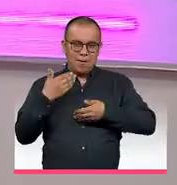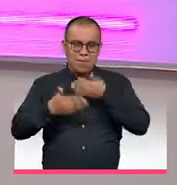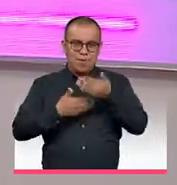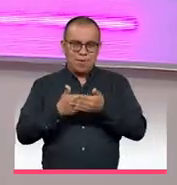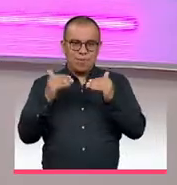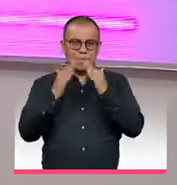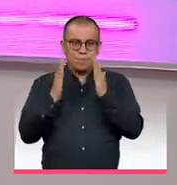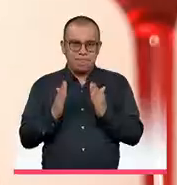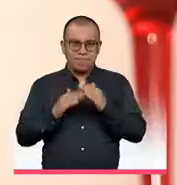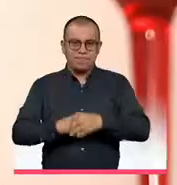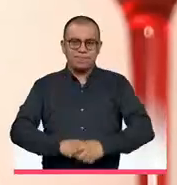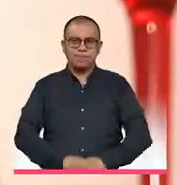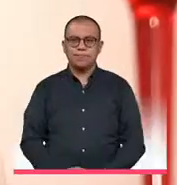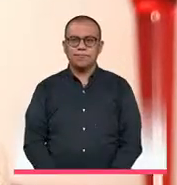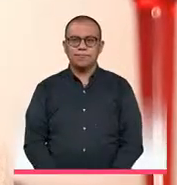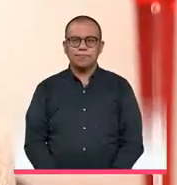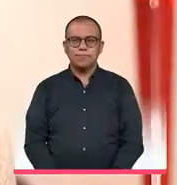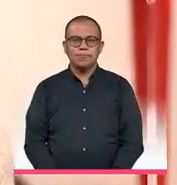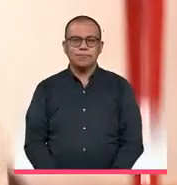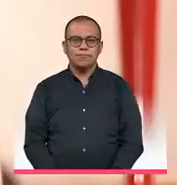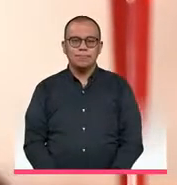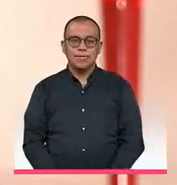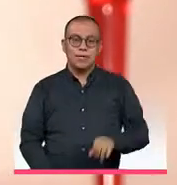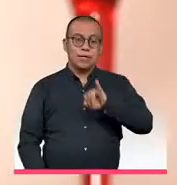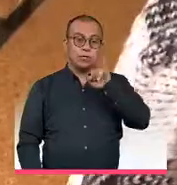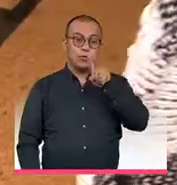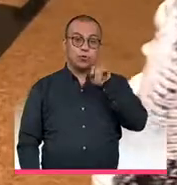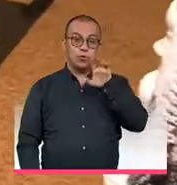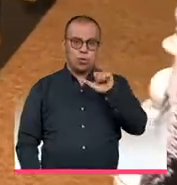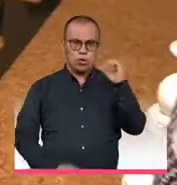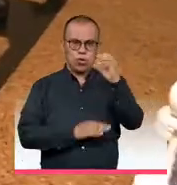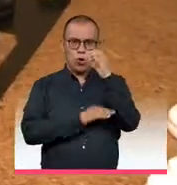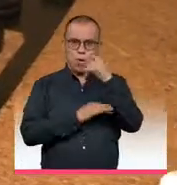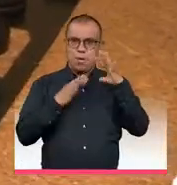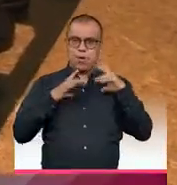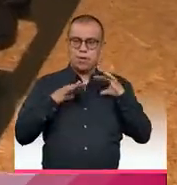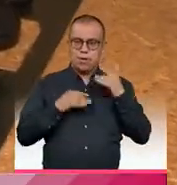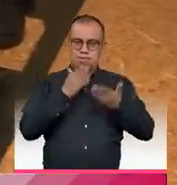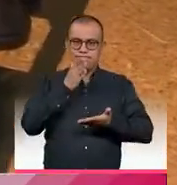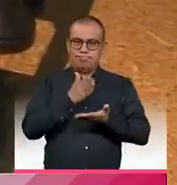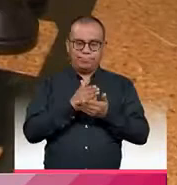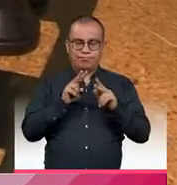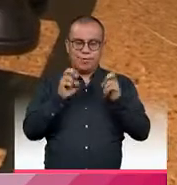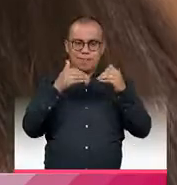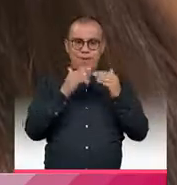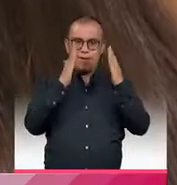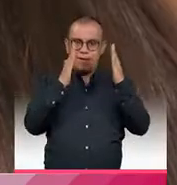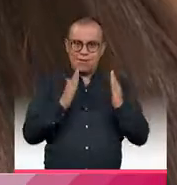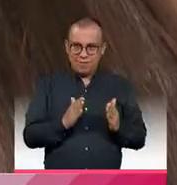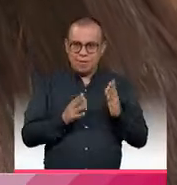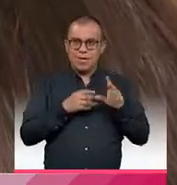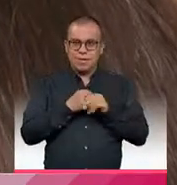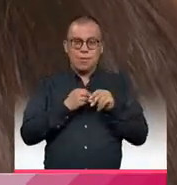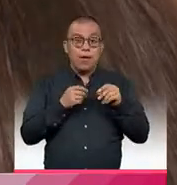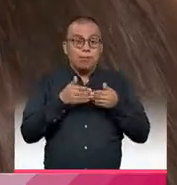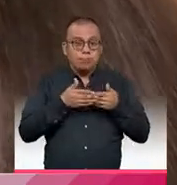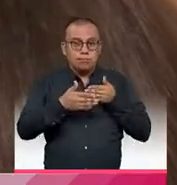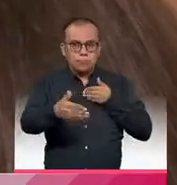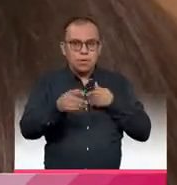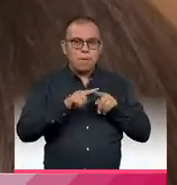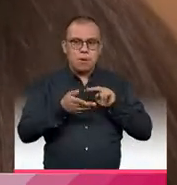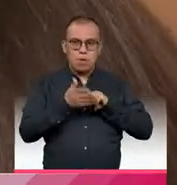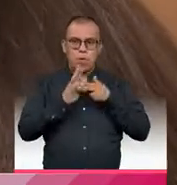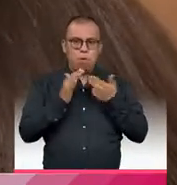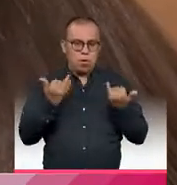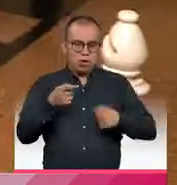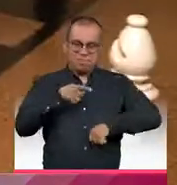aislamiento. Joshua Ruiz estaba de vacaciones en Colombia cuando lo sorprendió la pandemia por COVID-19 y la cuarentena. Sin embargo,